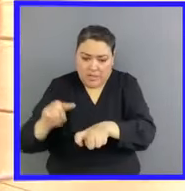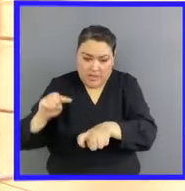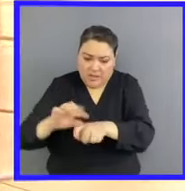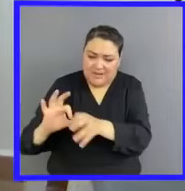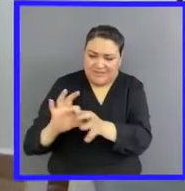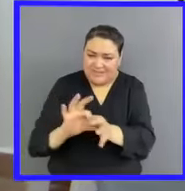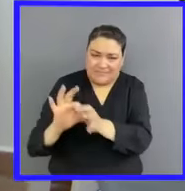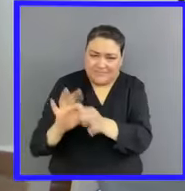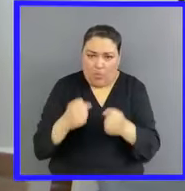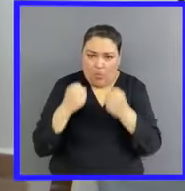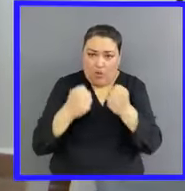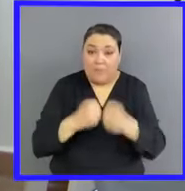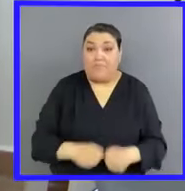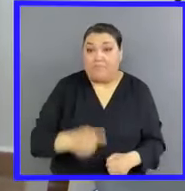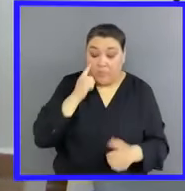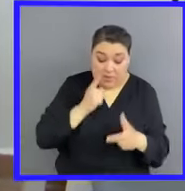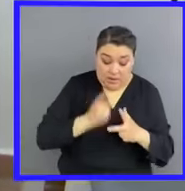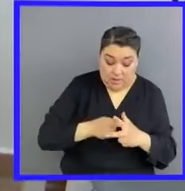del INEGI, el